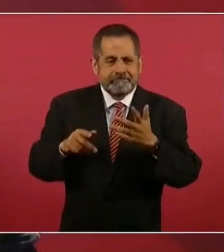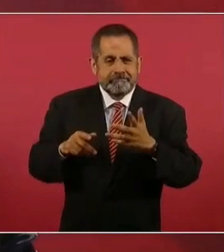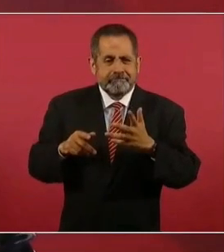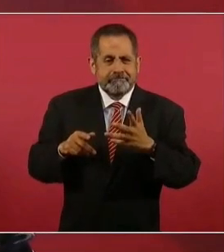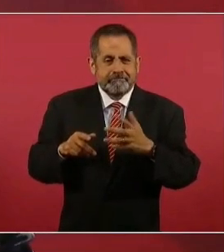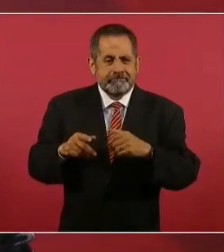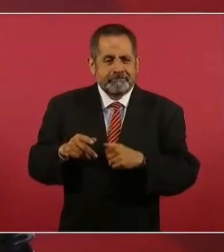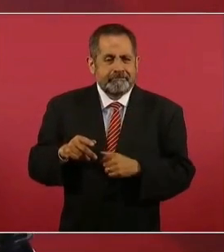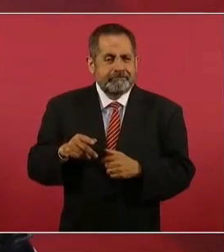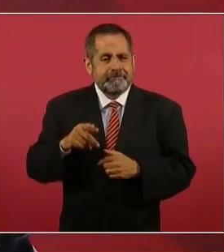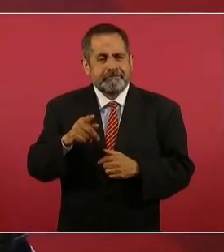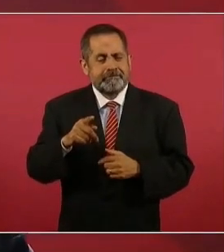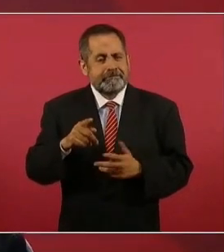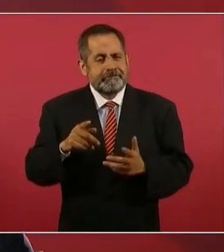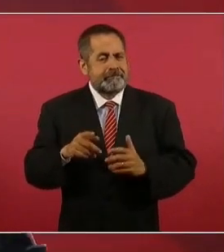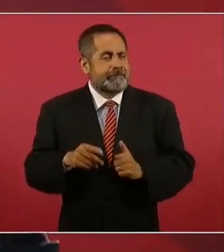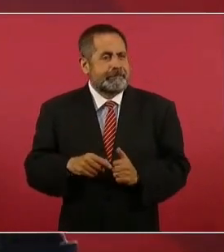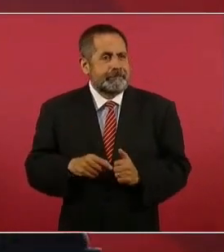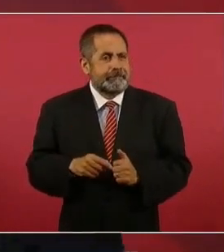casi siempre